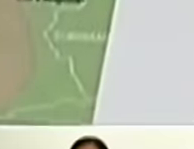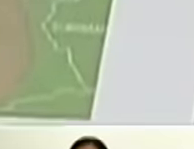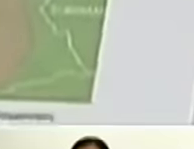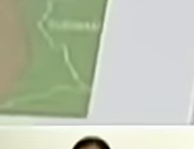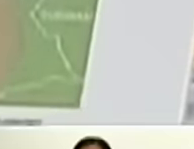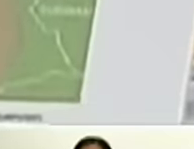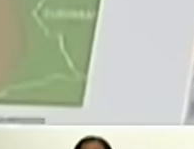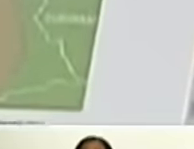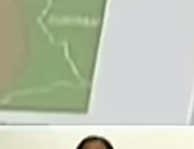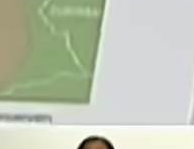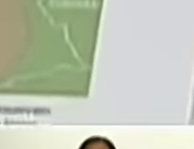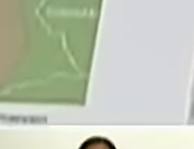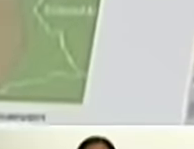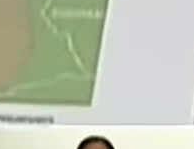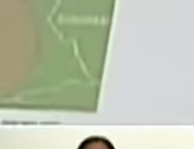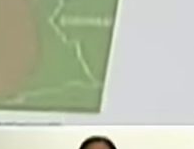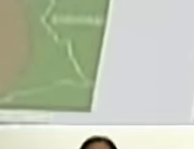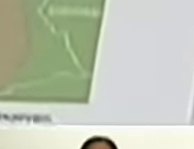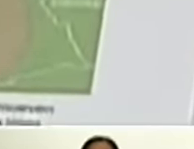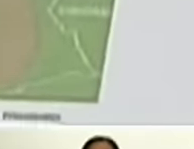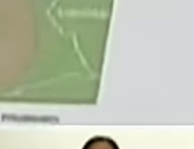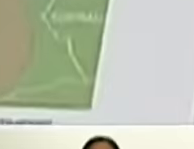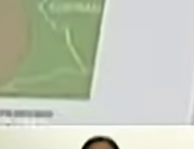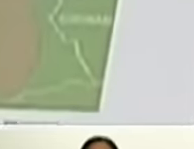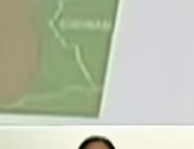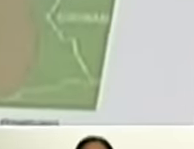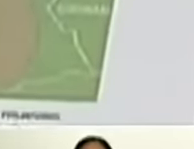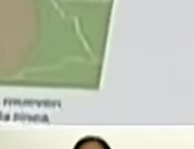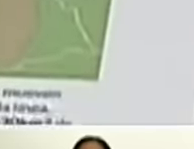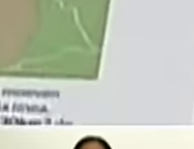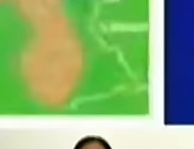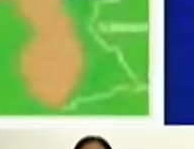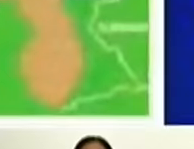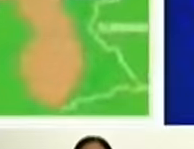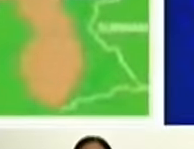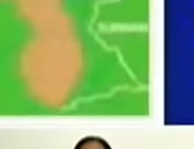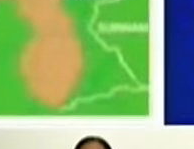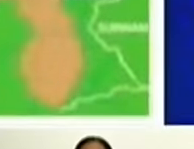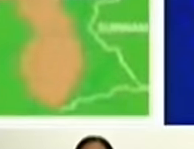elemento clave porque ellos pretenden convertir en legal y en título